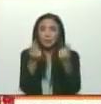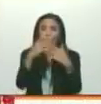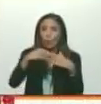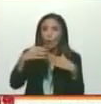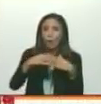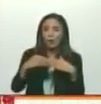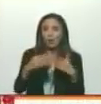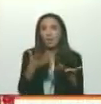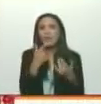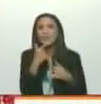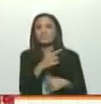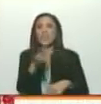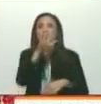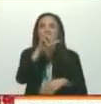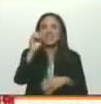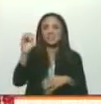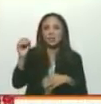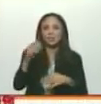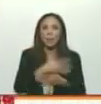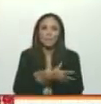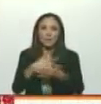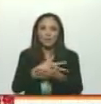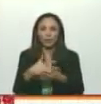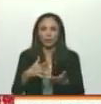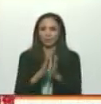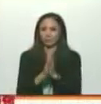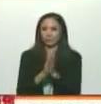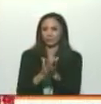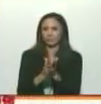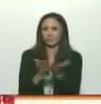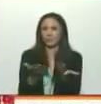más de 300 millones, eso es una vuelta por un ventilador, papá.